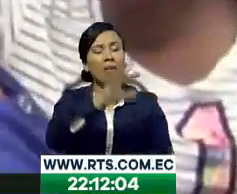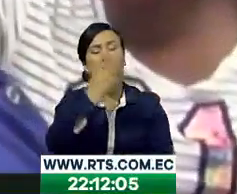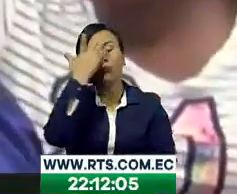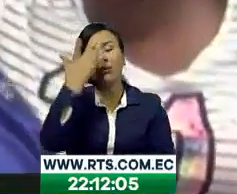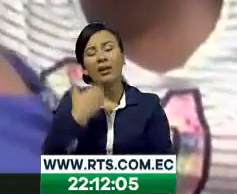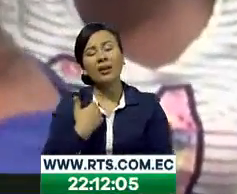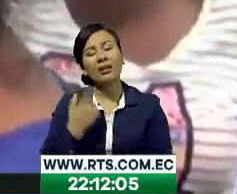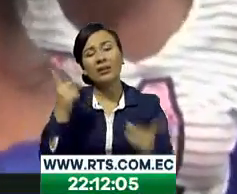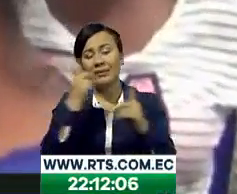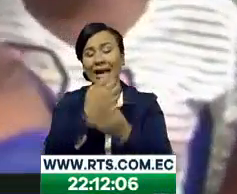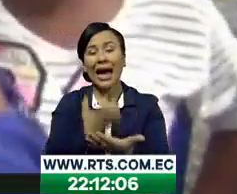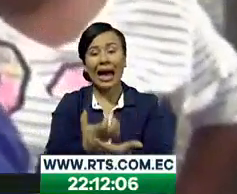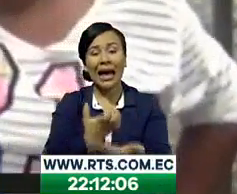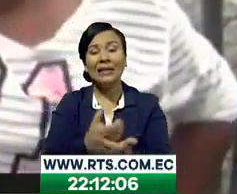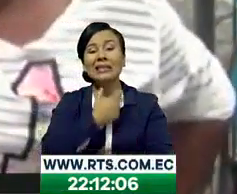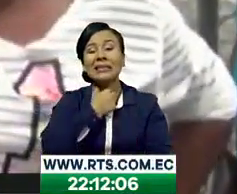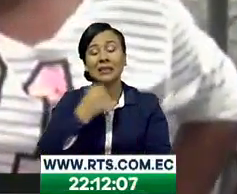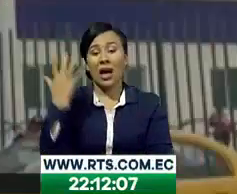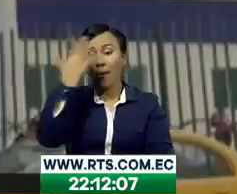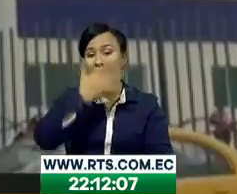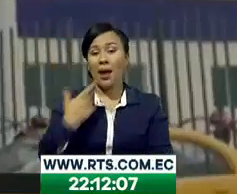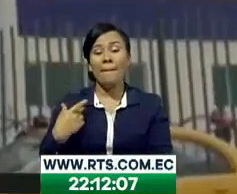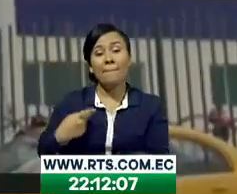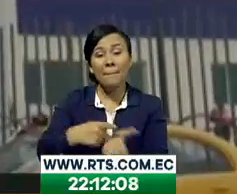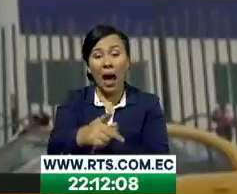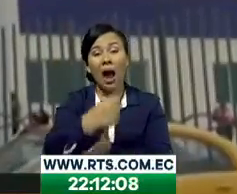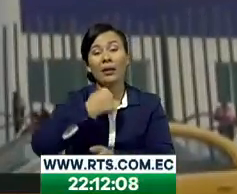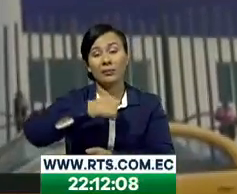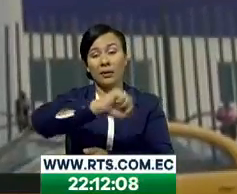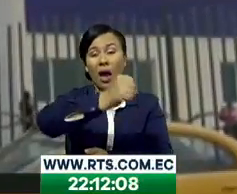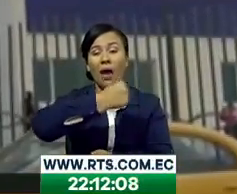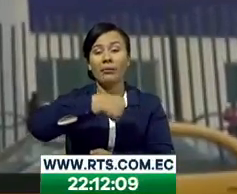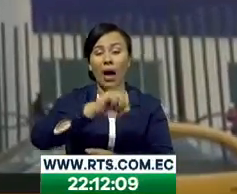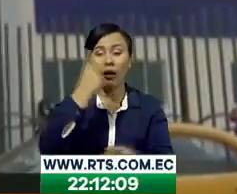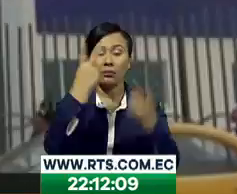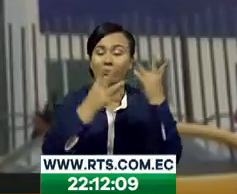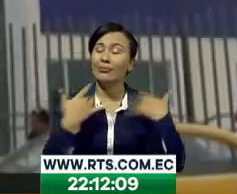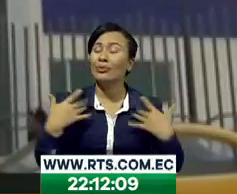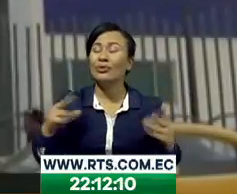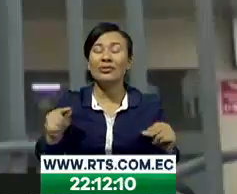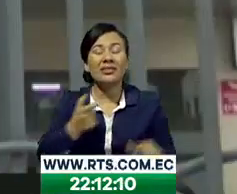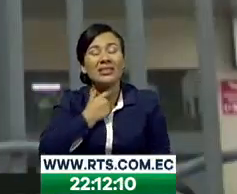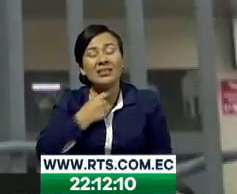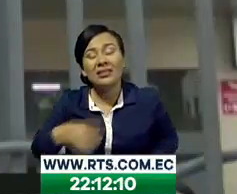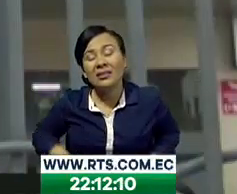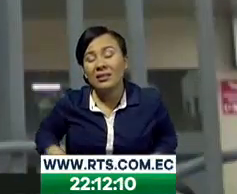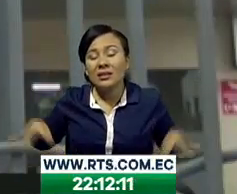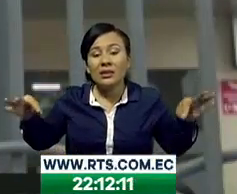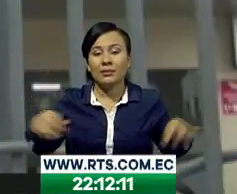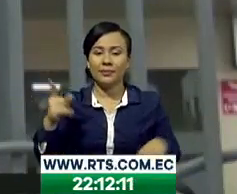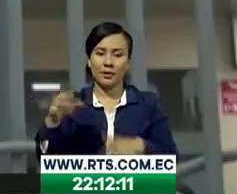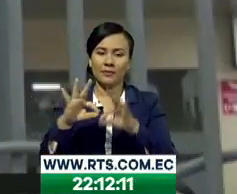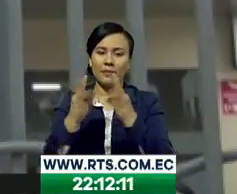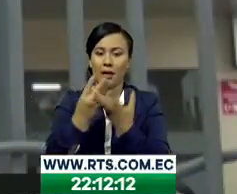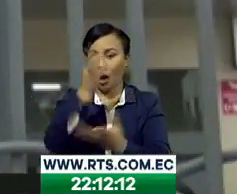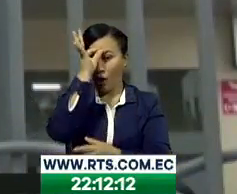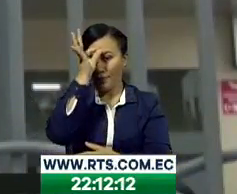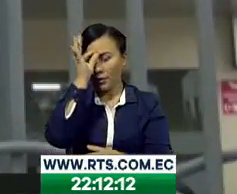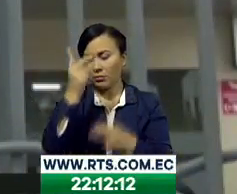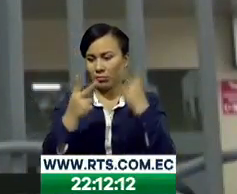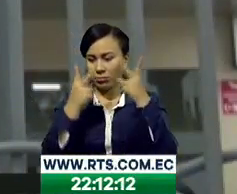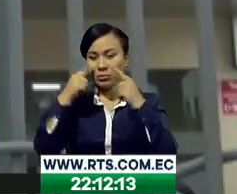de Esmeralda no está para nosotros viajar. Mientras los heridos que permanecen en el hospital Delfina Torres son vigilados de cerca por